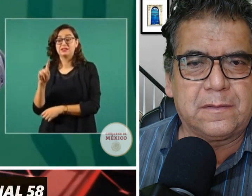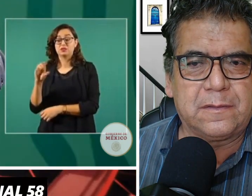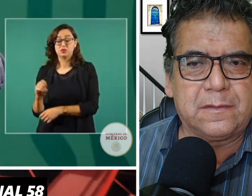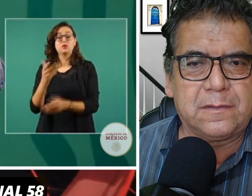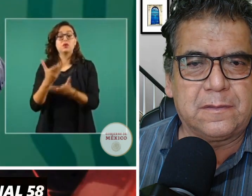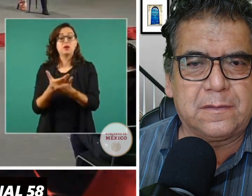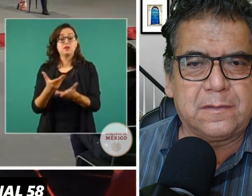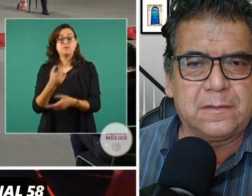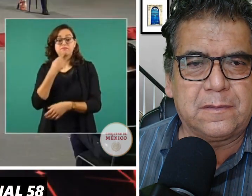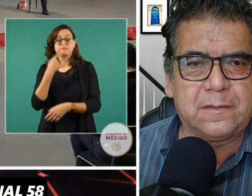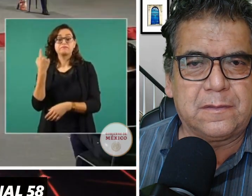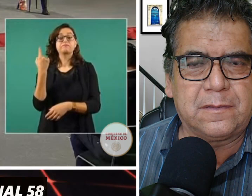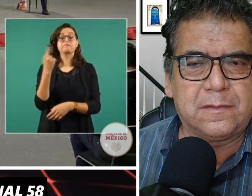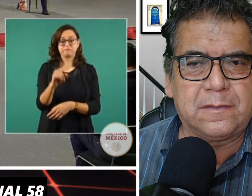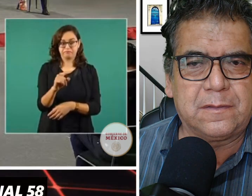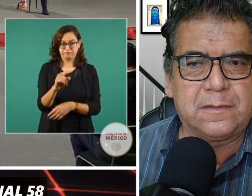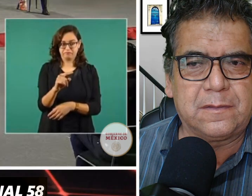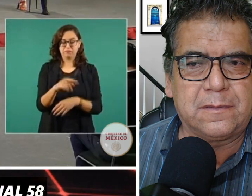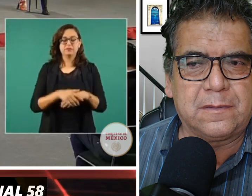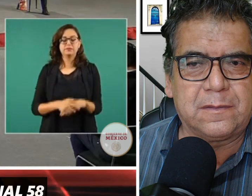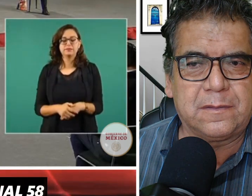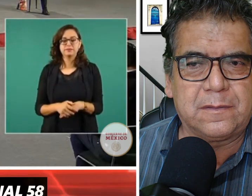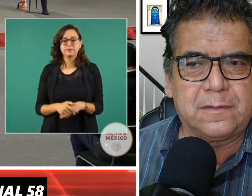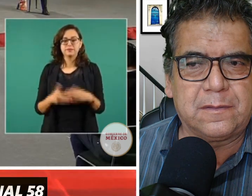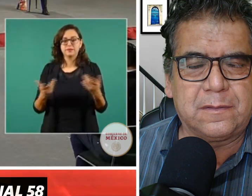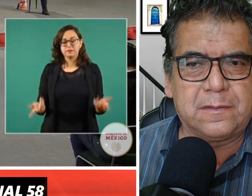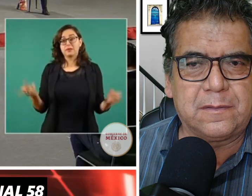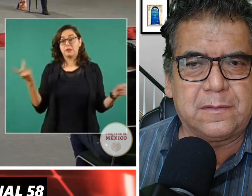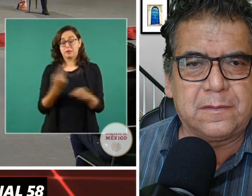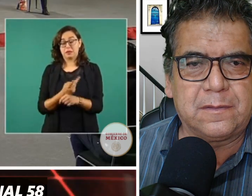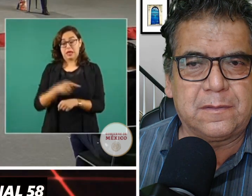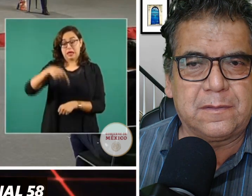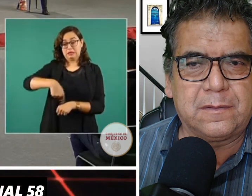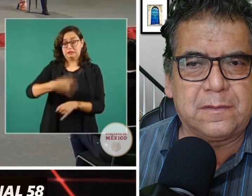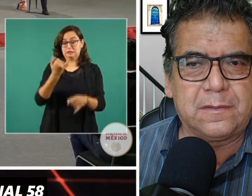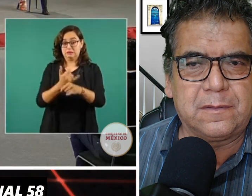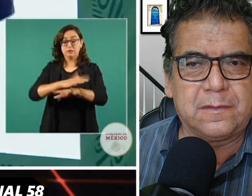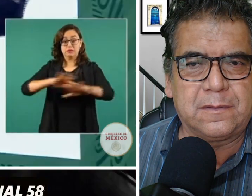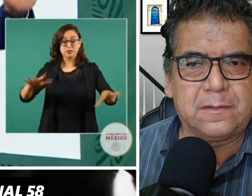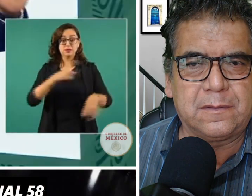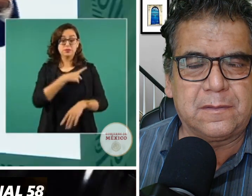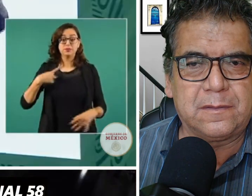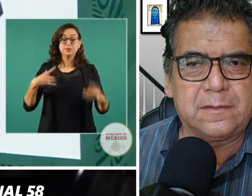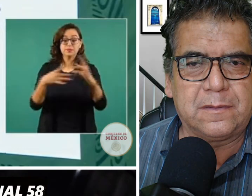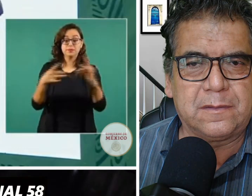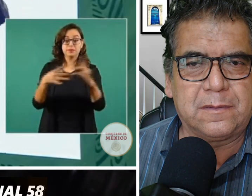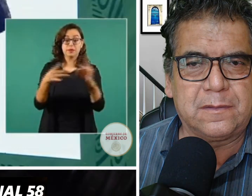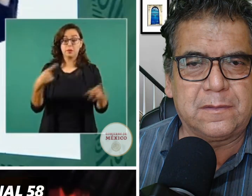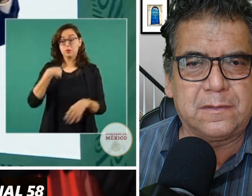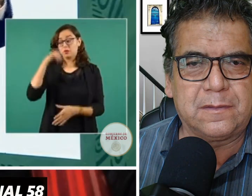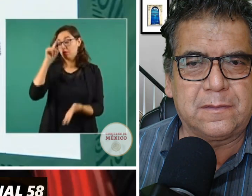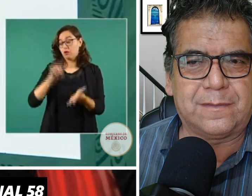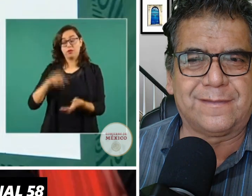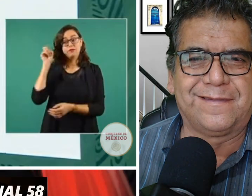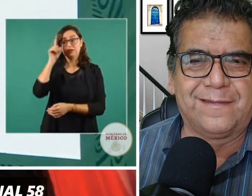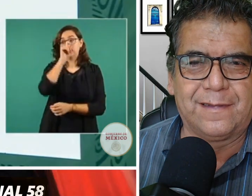porque está difícil que en Televisa o en cualquier otro medio, en Reforma,